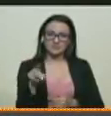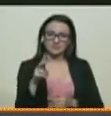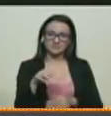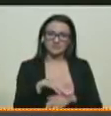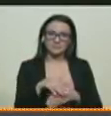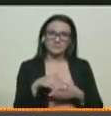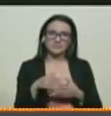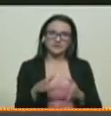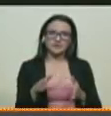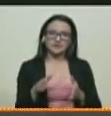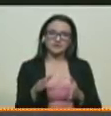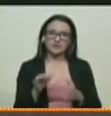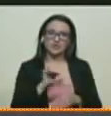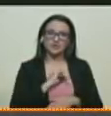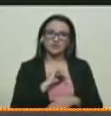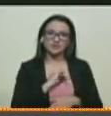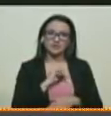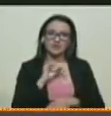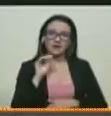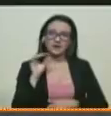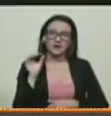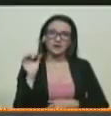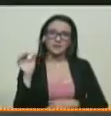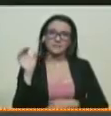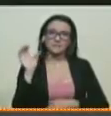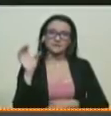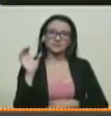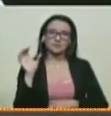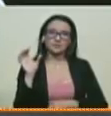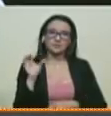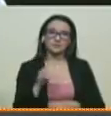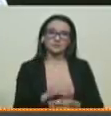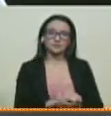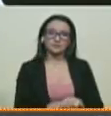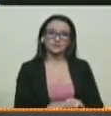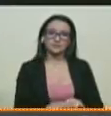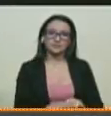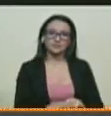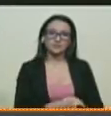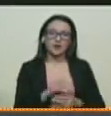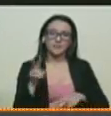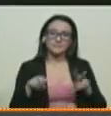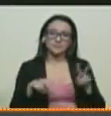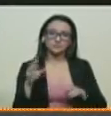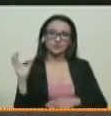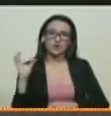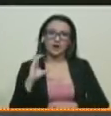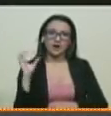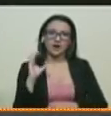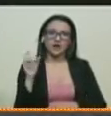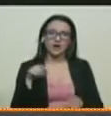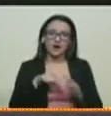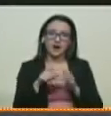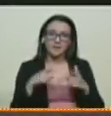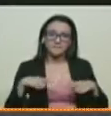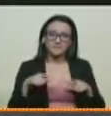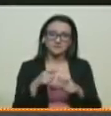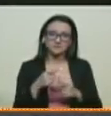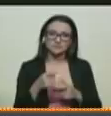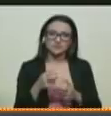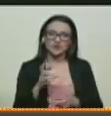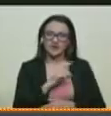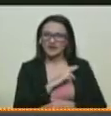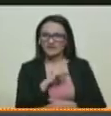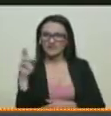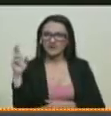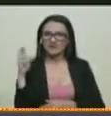viceministro de Identidad y Patrimonio, el curador de la exposición Caracas Espacio Rebelde, que así se llama la